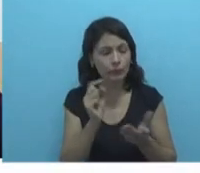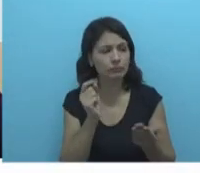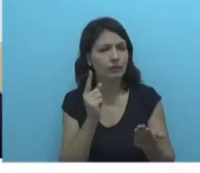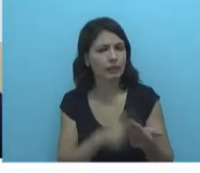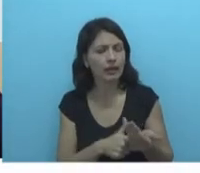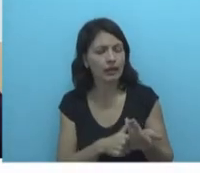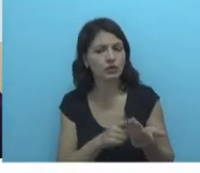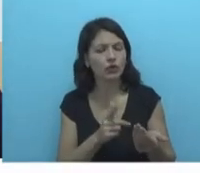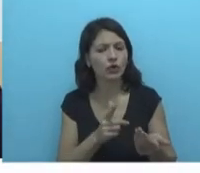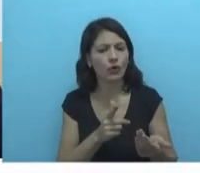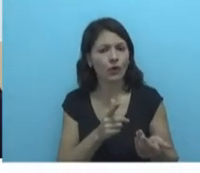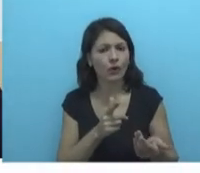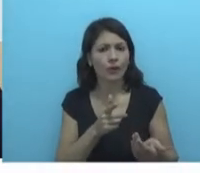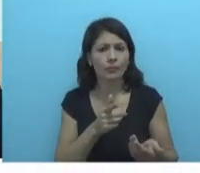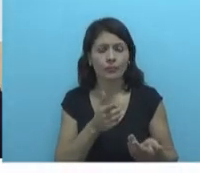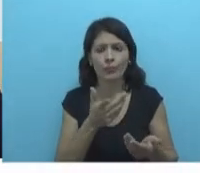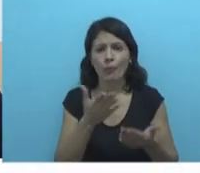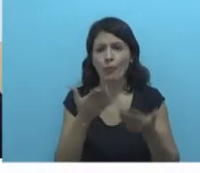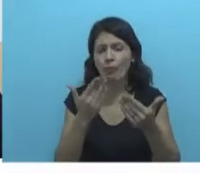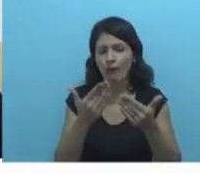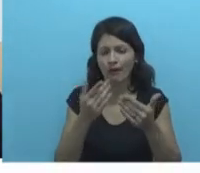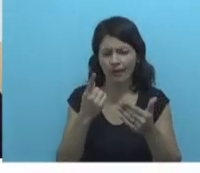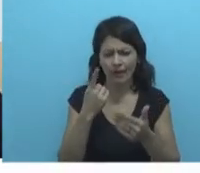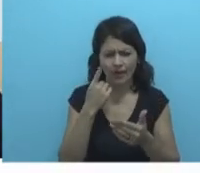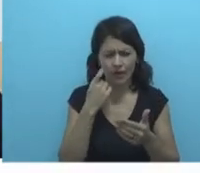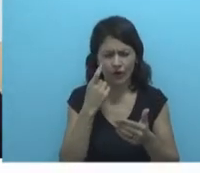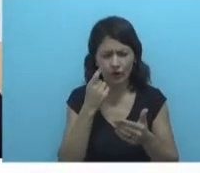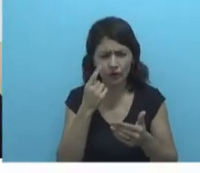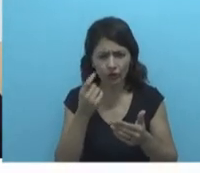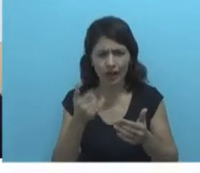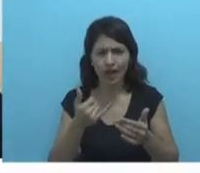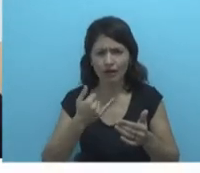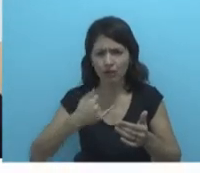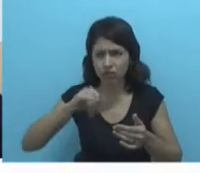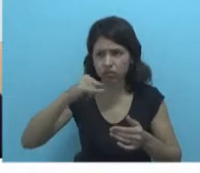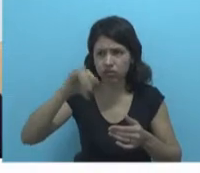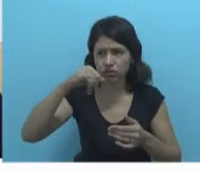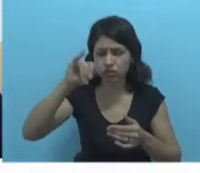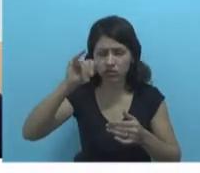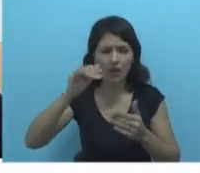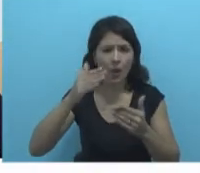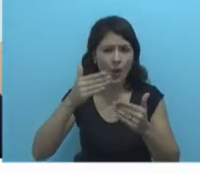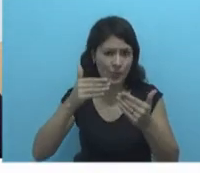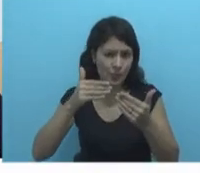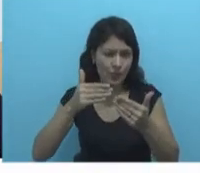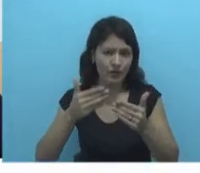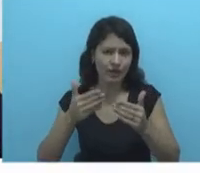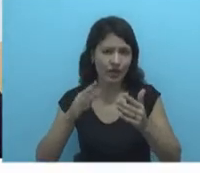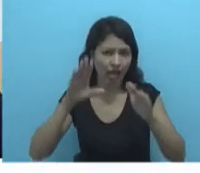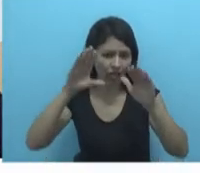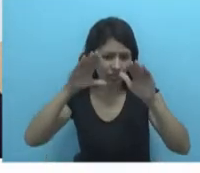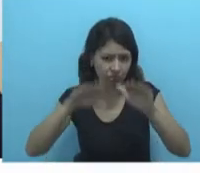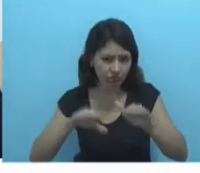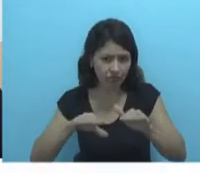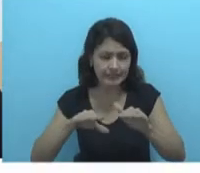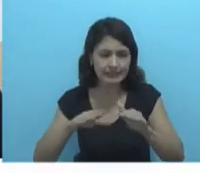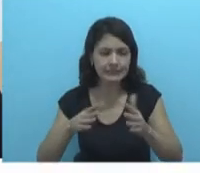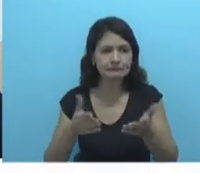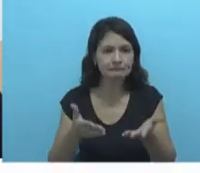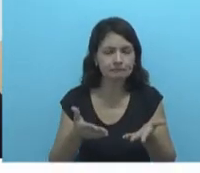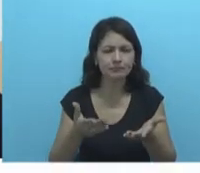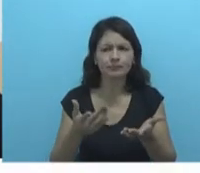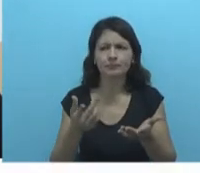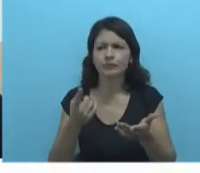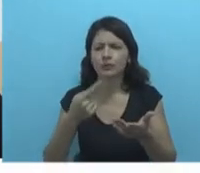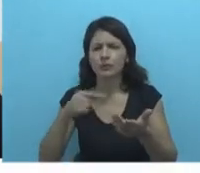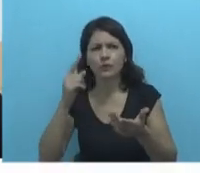que hace muchísimos meses se salta. Si miramos interanual, estamos